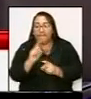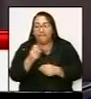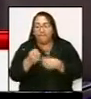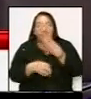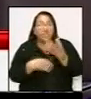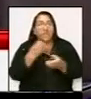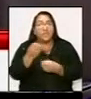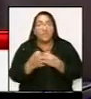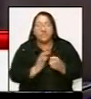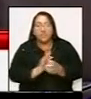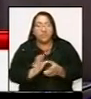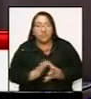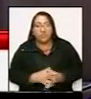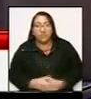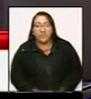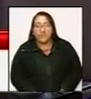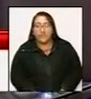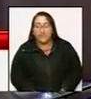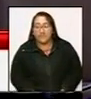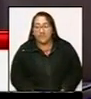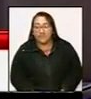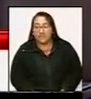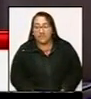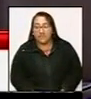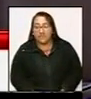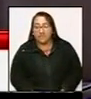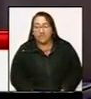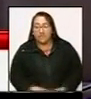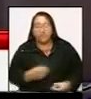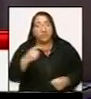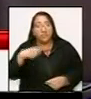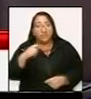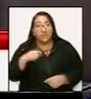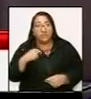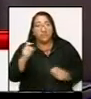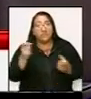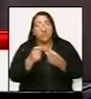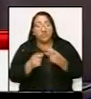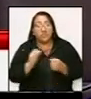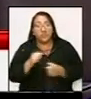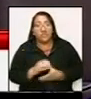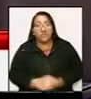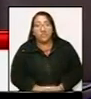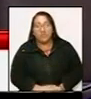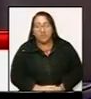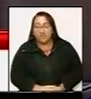cuentan o que la prensa les comente. Hay mucha necesidad, colegas congresistas.